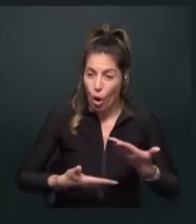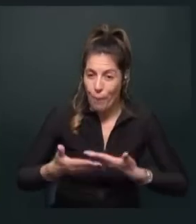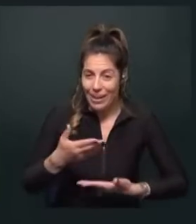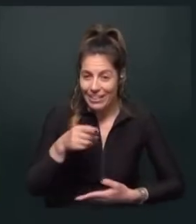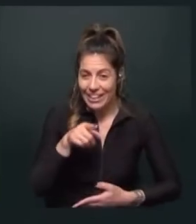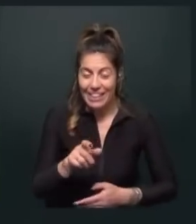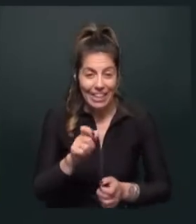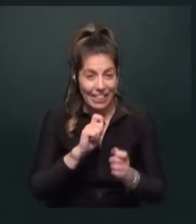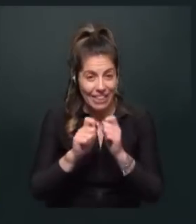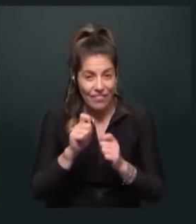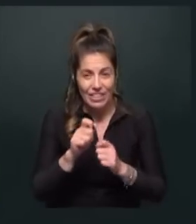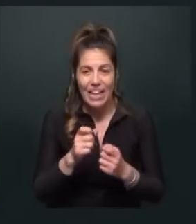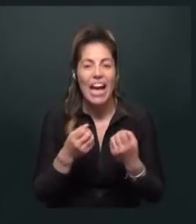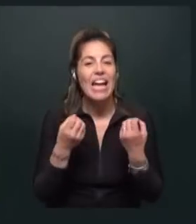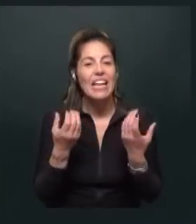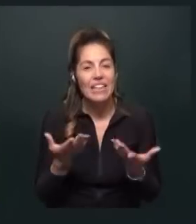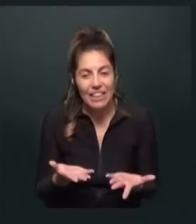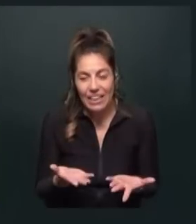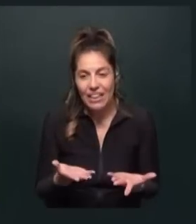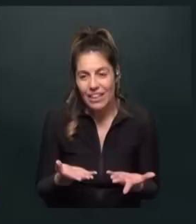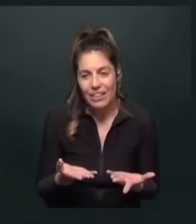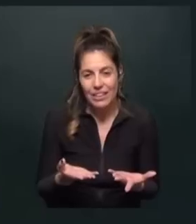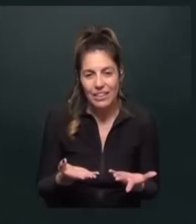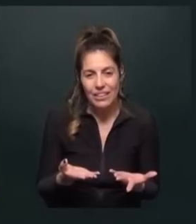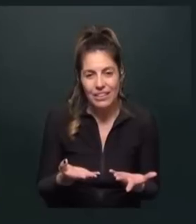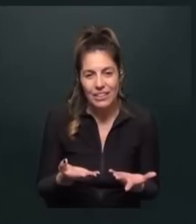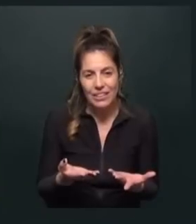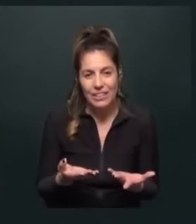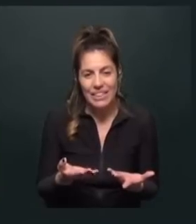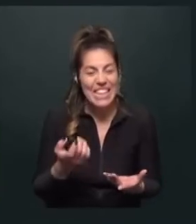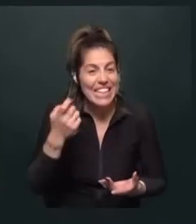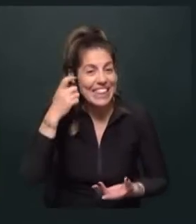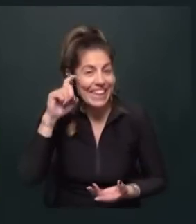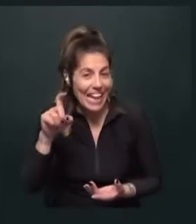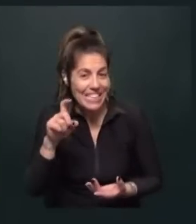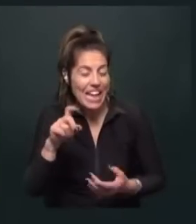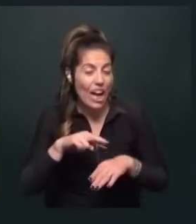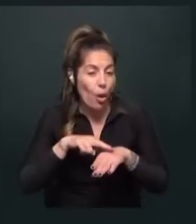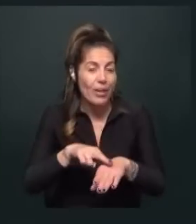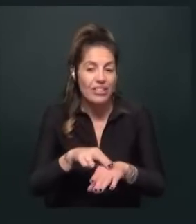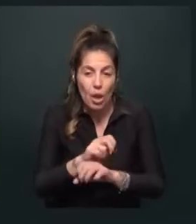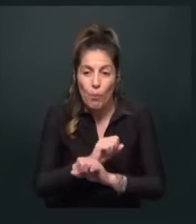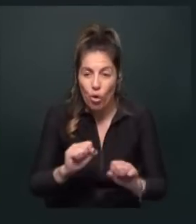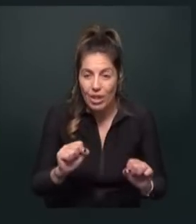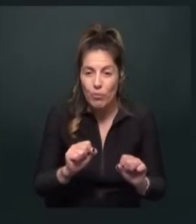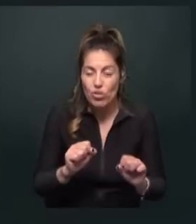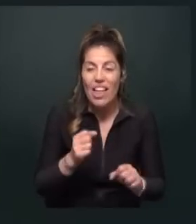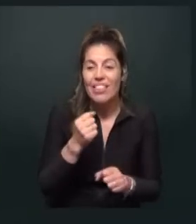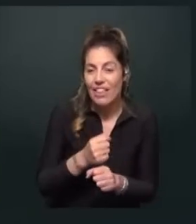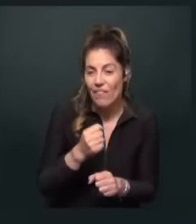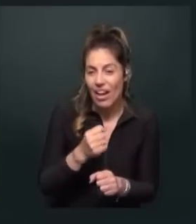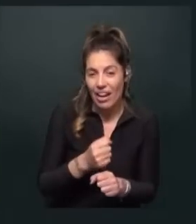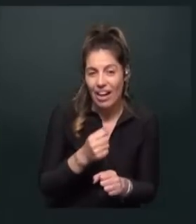con Silvia Peláez bueno que tips digamos tenemos para trabajar con